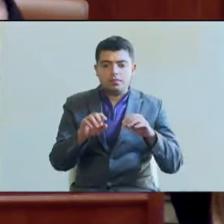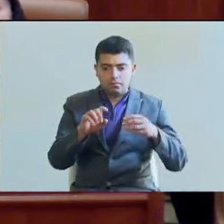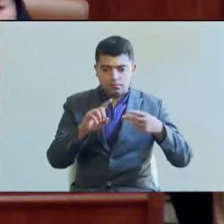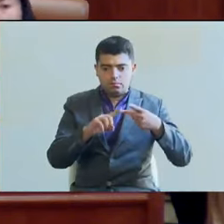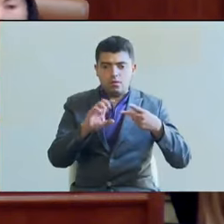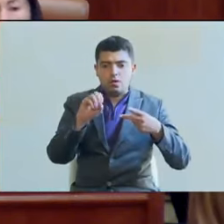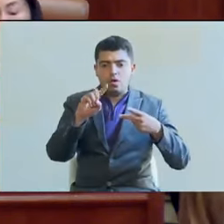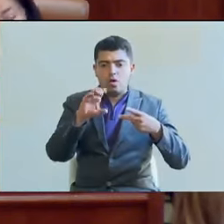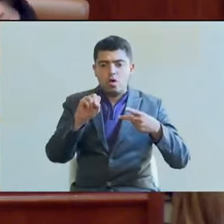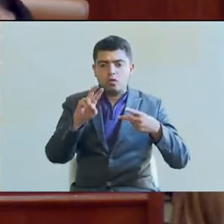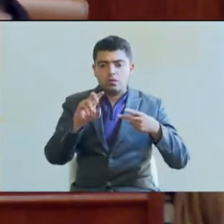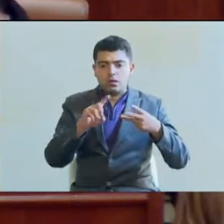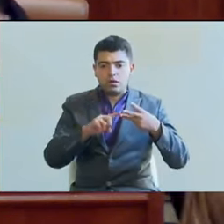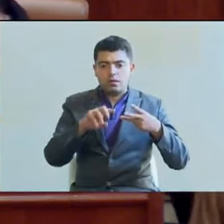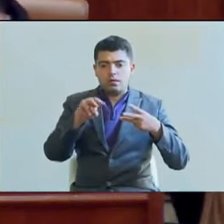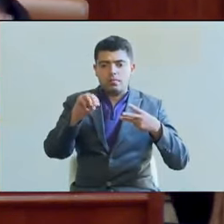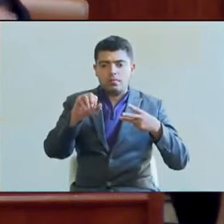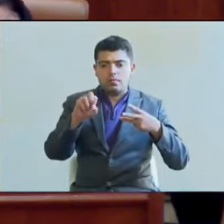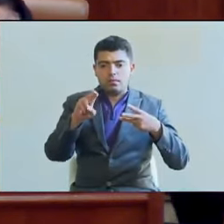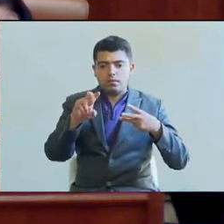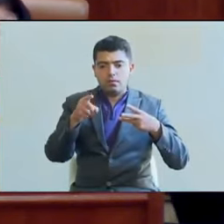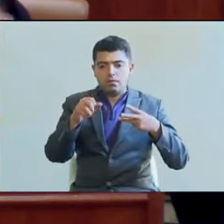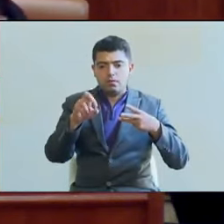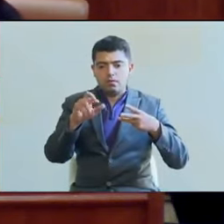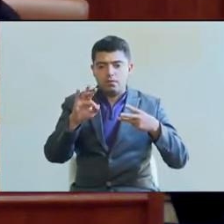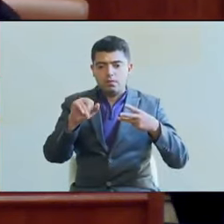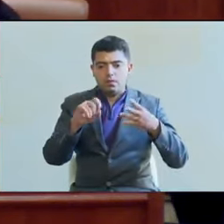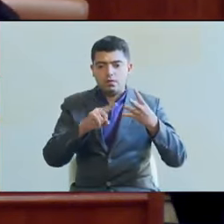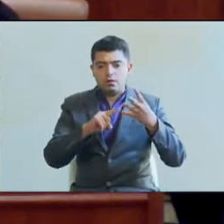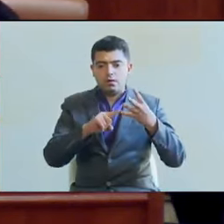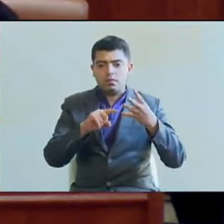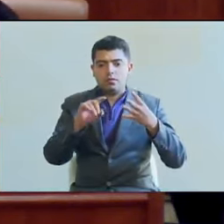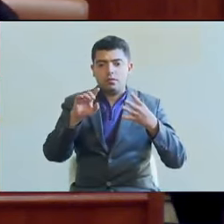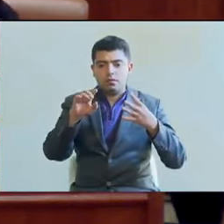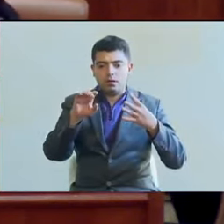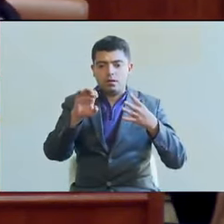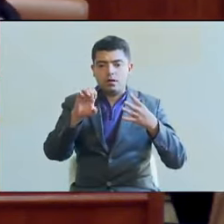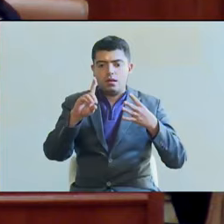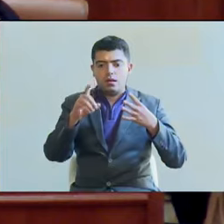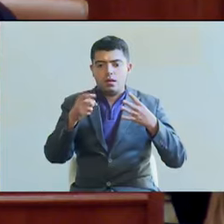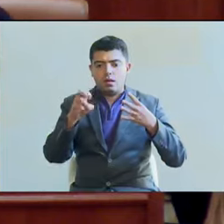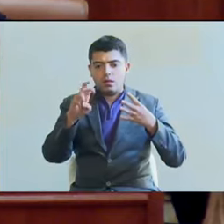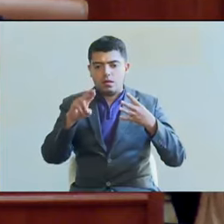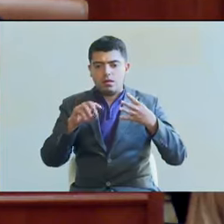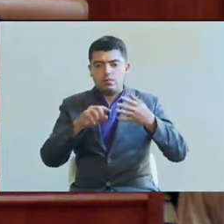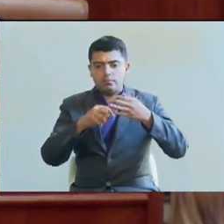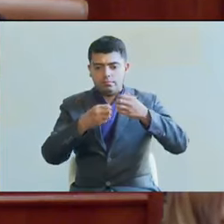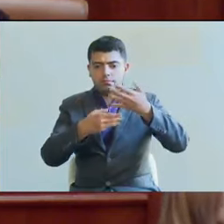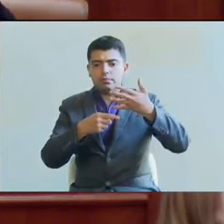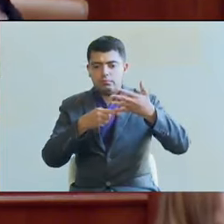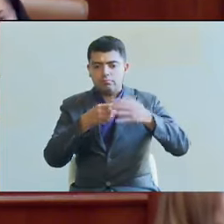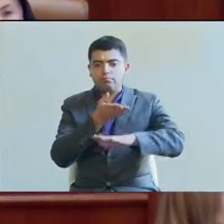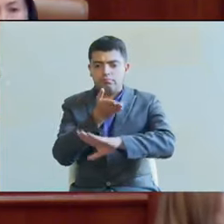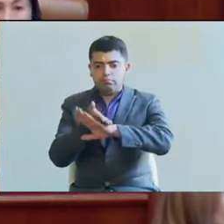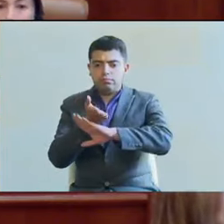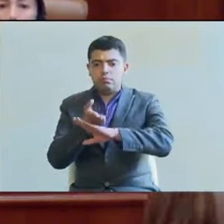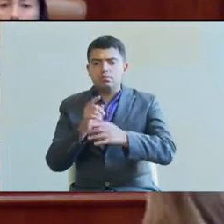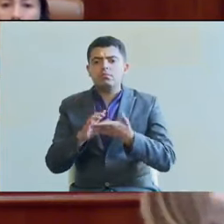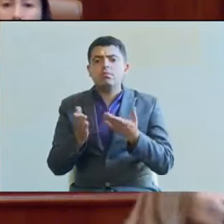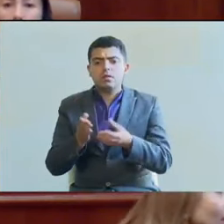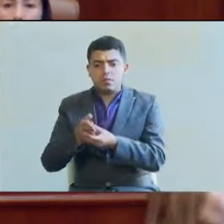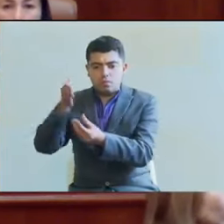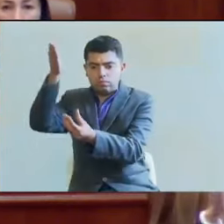Restrepo Rafael Eduardo palao Ana Cristina Paz Germán Bernardo Carlos ama se publicó este proyecto en la gaceta número